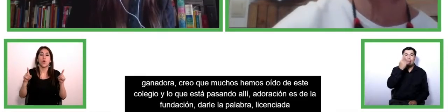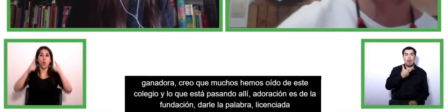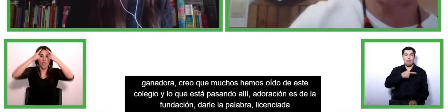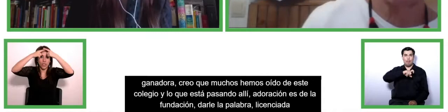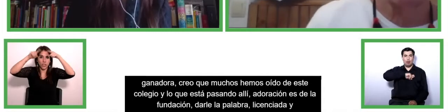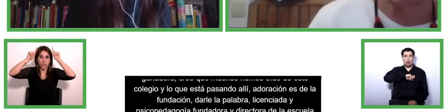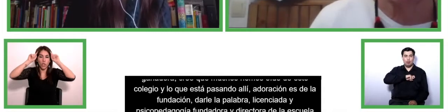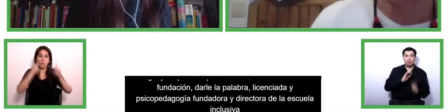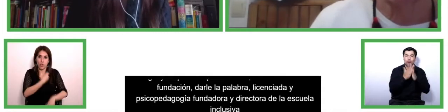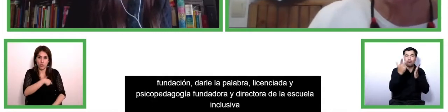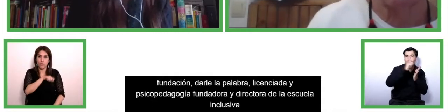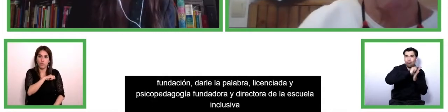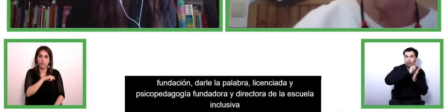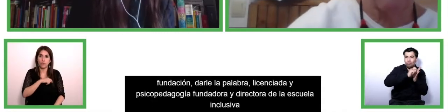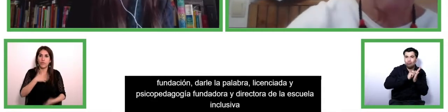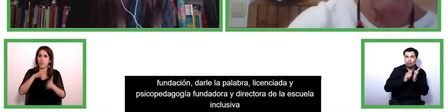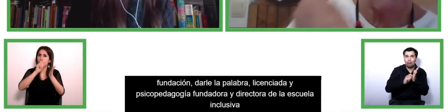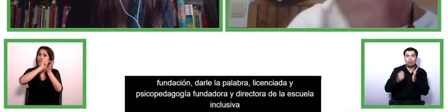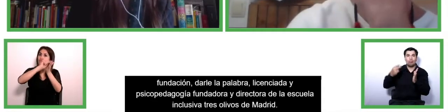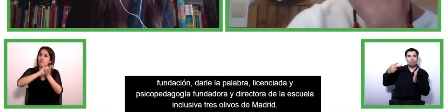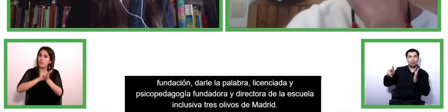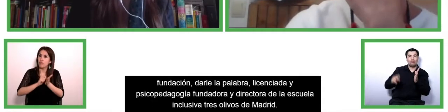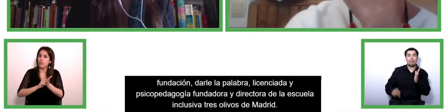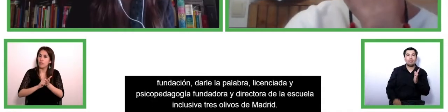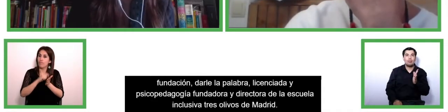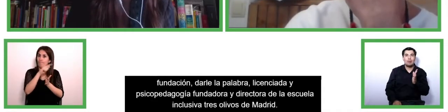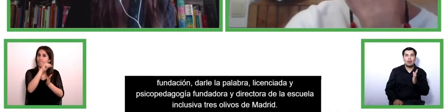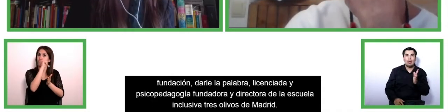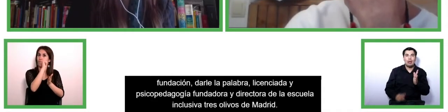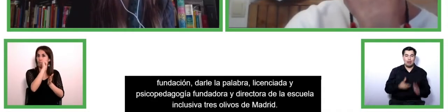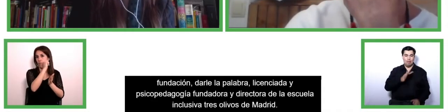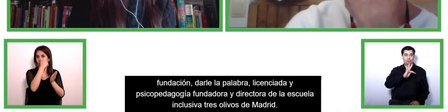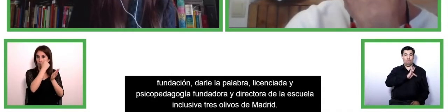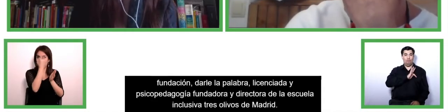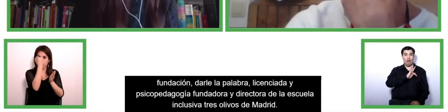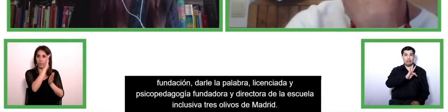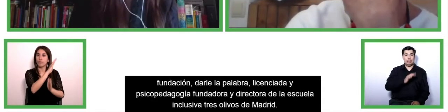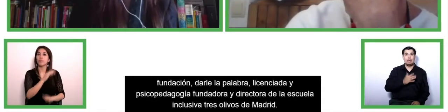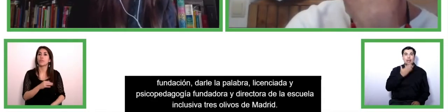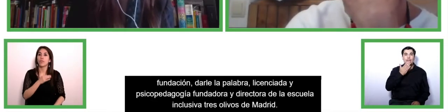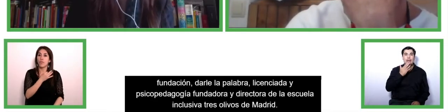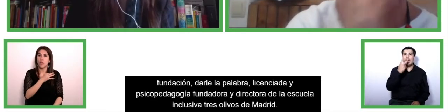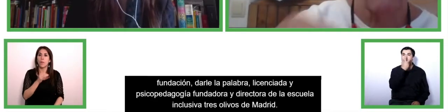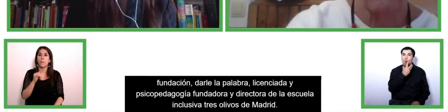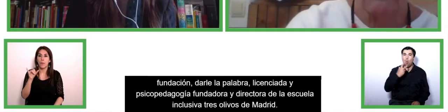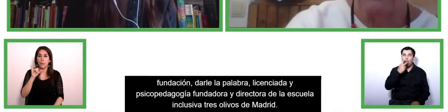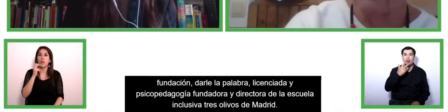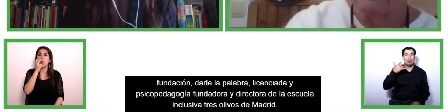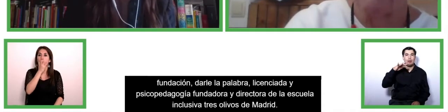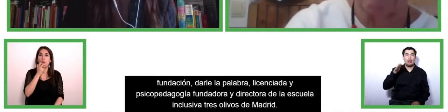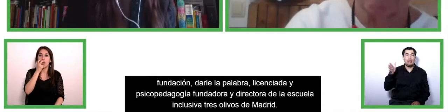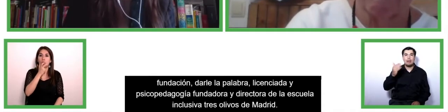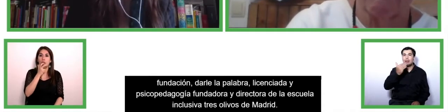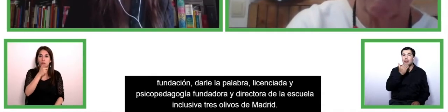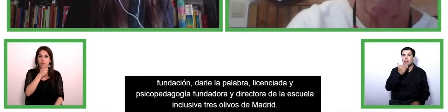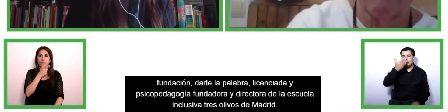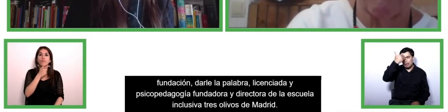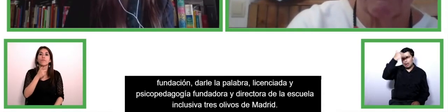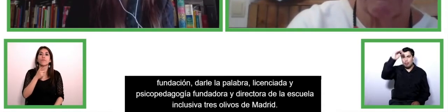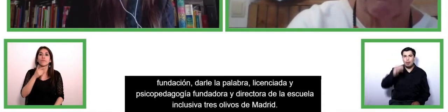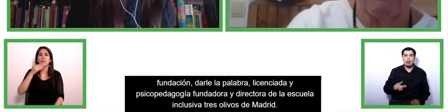y materiales de intervención de lenguaje en francés y castellano. Fue también experta y evaluadora de la Comisión